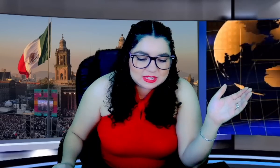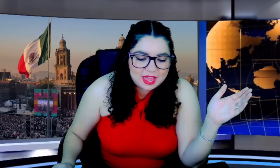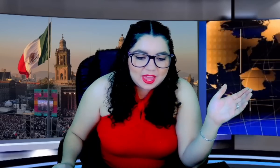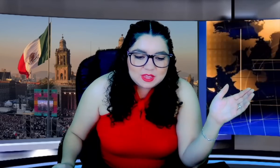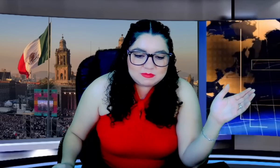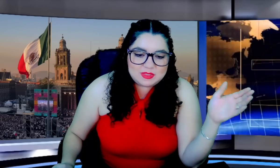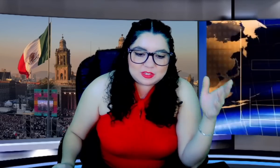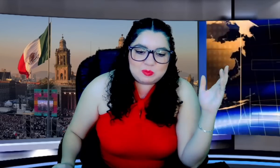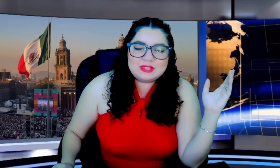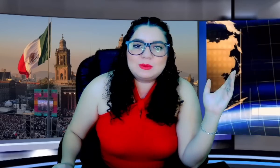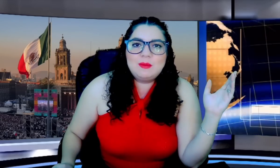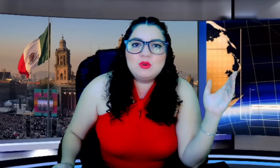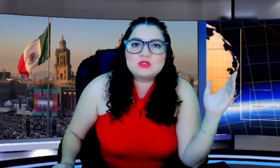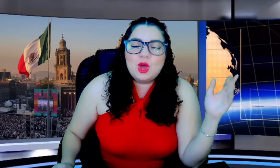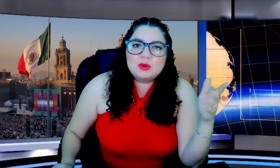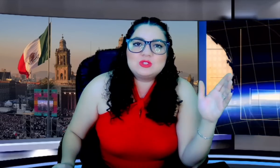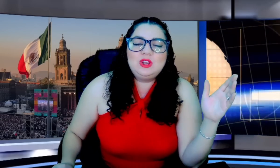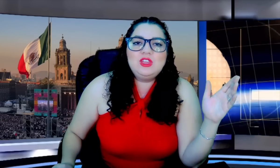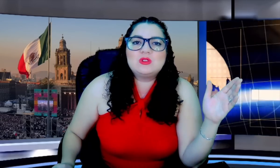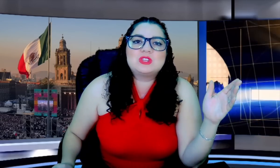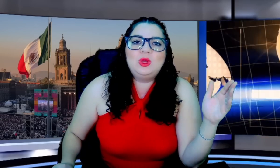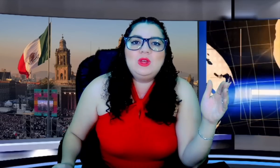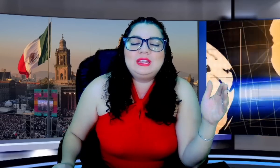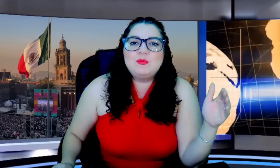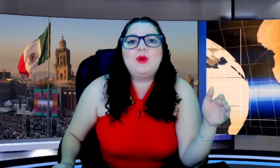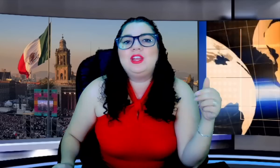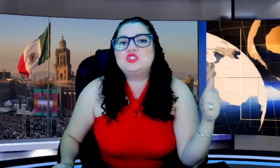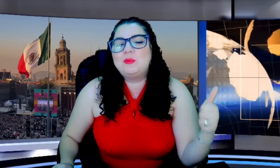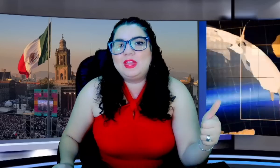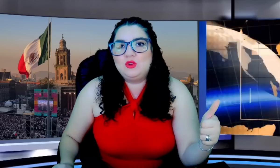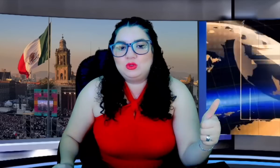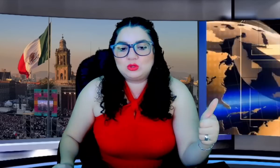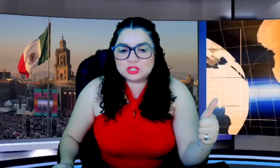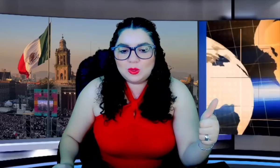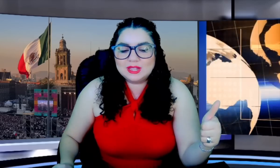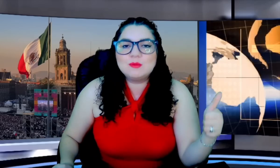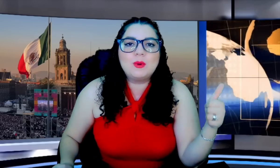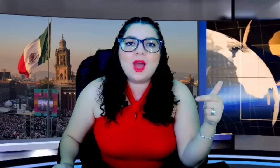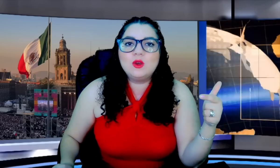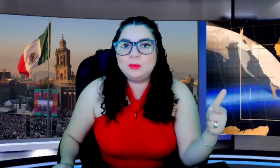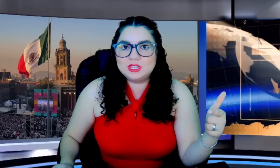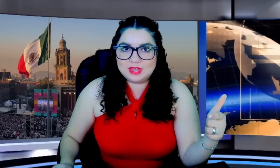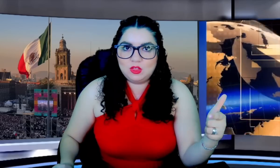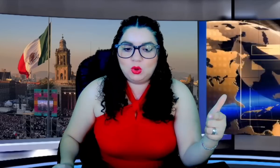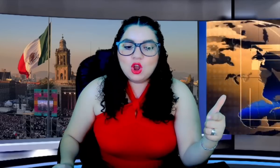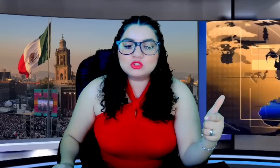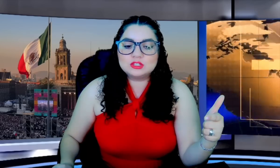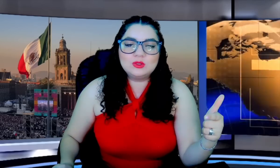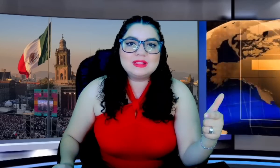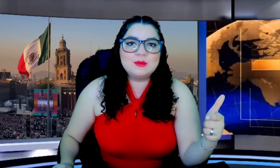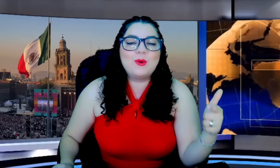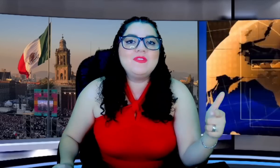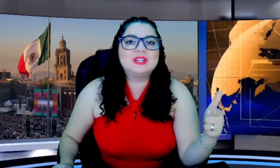simpatizantes y ya después vemos, porque son ellos los que todo el tiempo han hecho menos, los que todo el tiempo han humillado, los